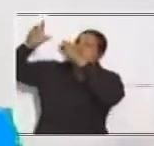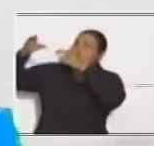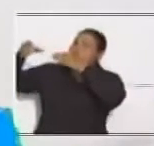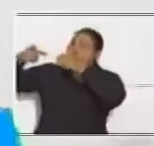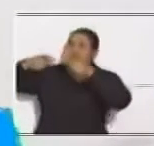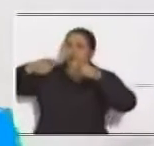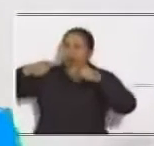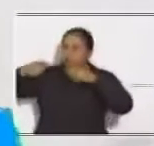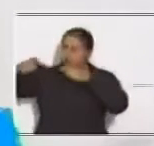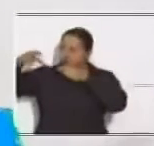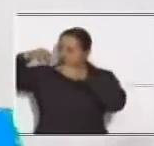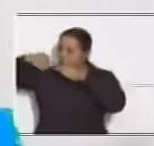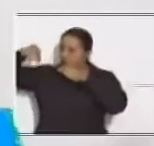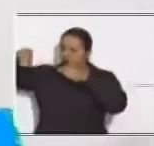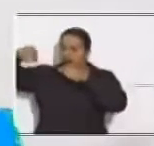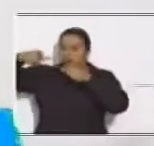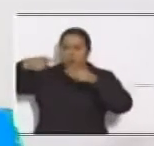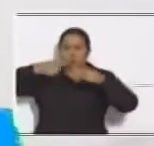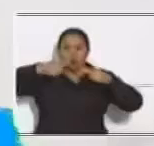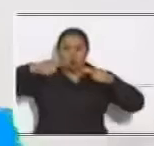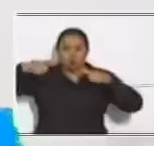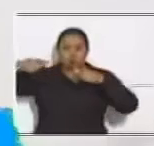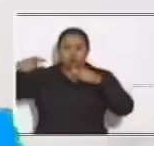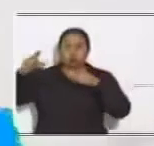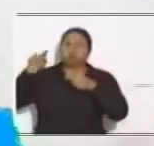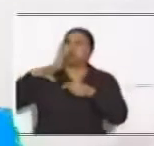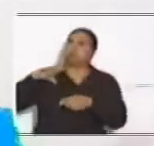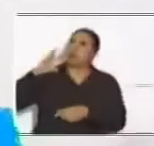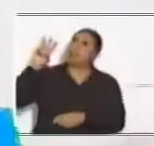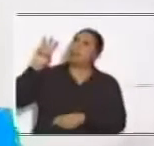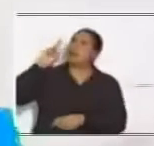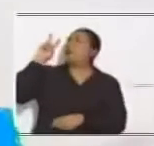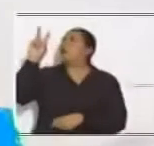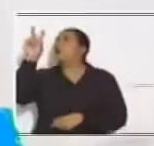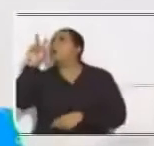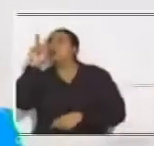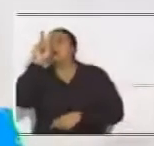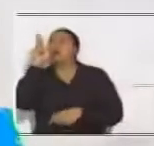Y entonces eran 3. Formaban otra vez un